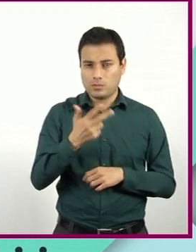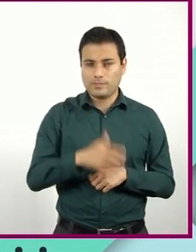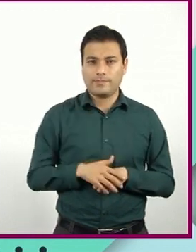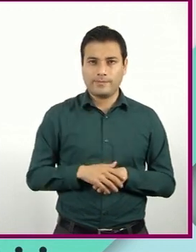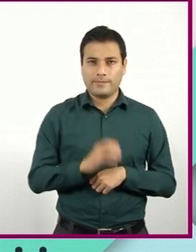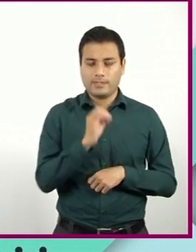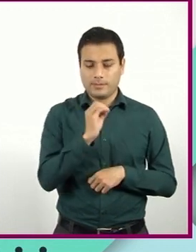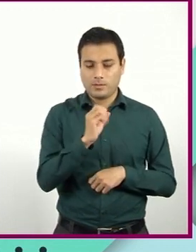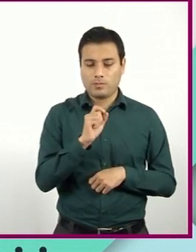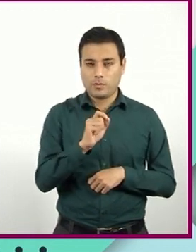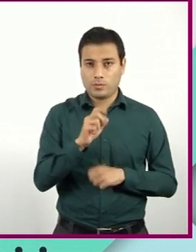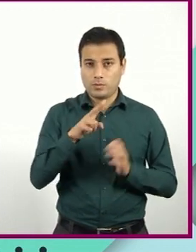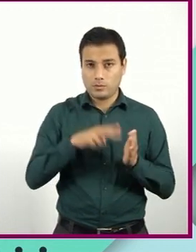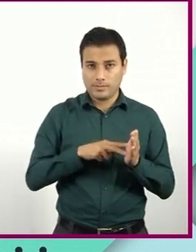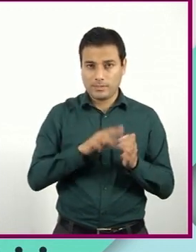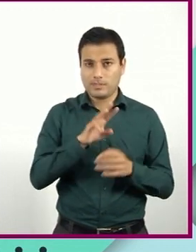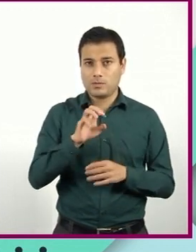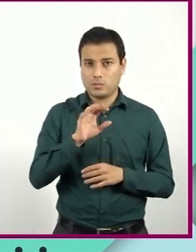0.2348 y